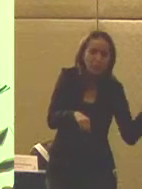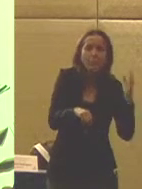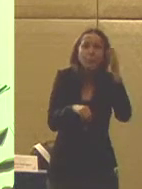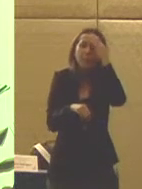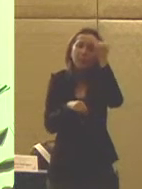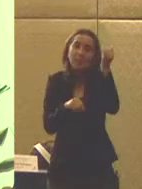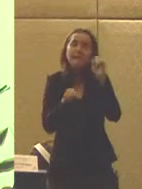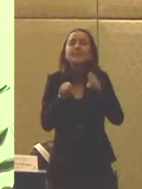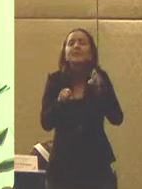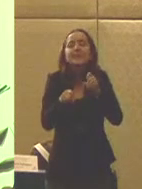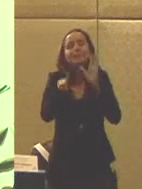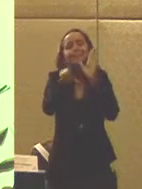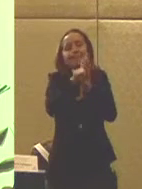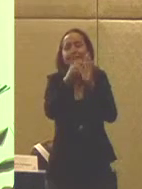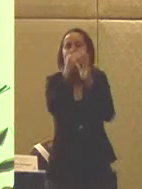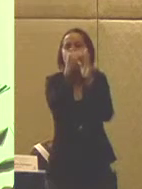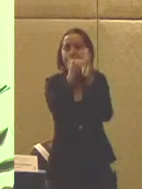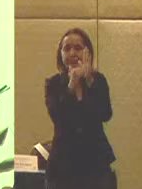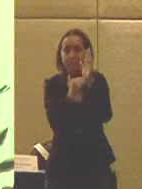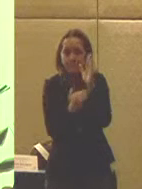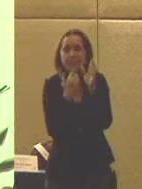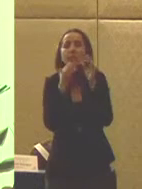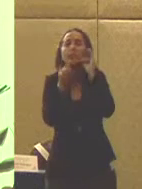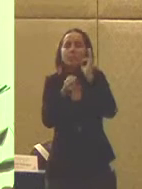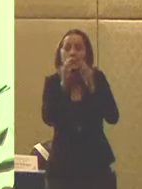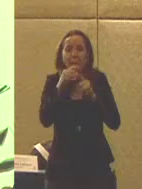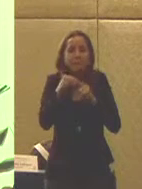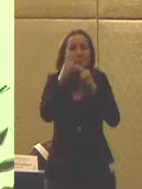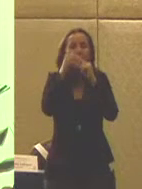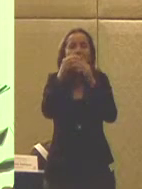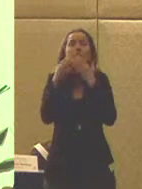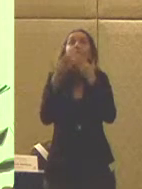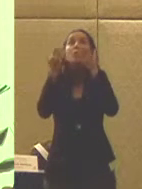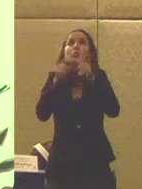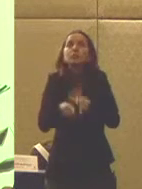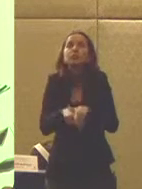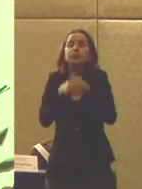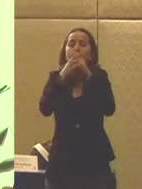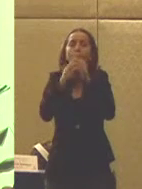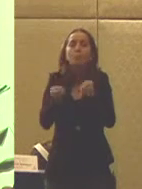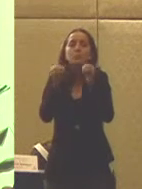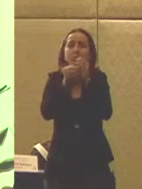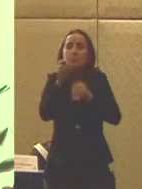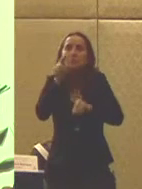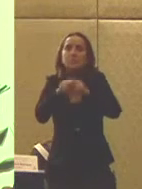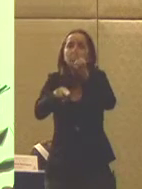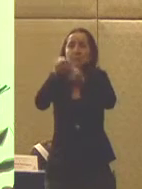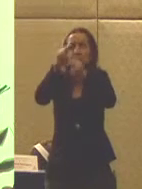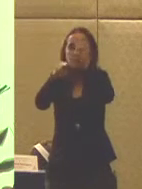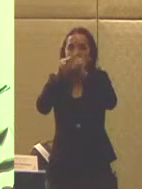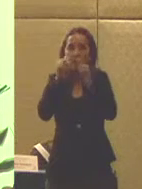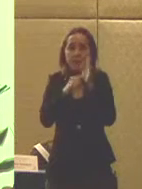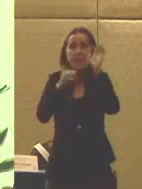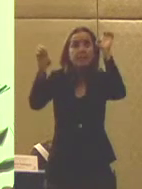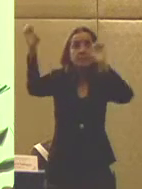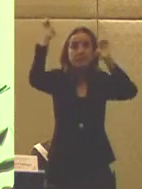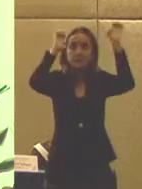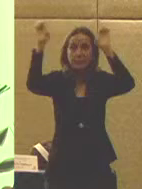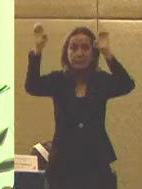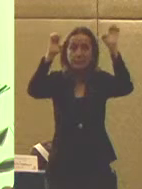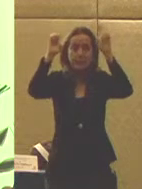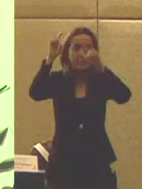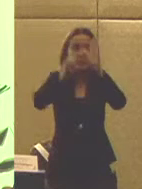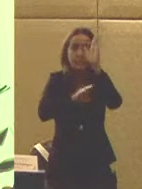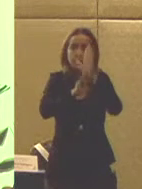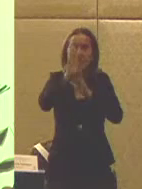normas y disposiciones y atribuciones especiales por la asignación de recursos extraordinarios. Estrategias de desarrollo integradas, es decir, que el proceso